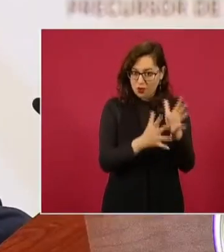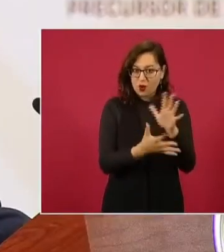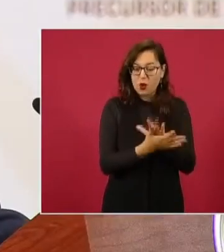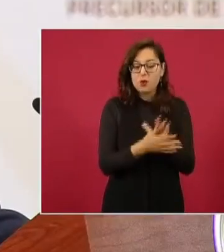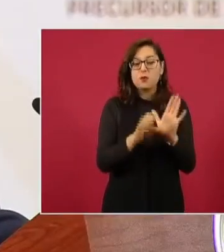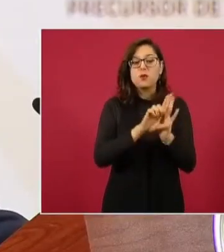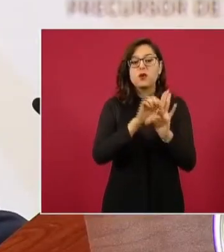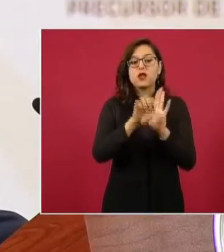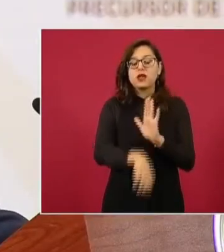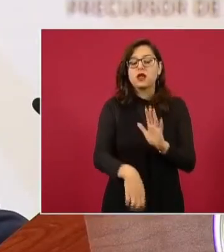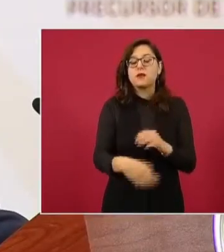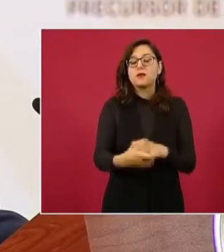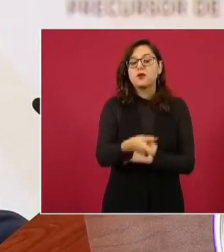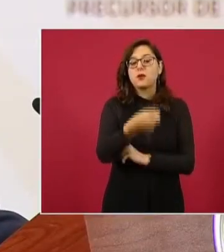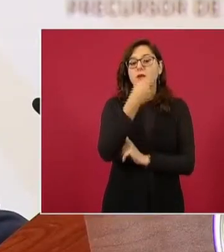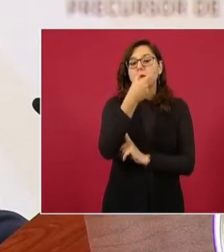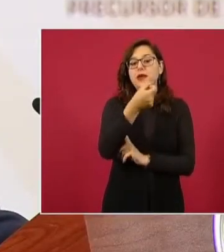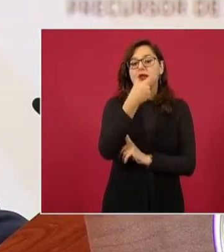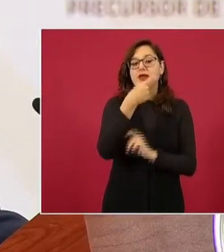médicos